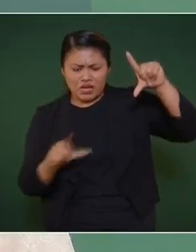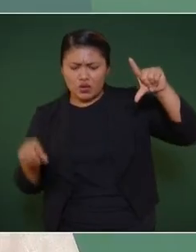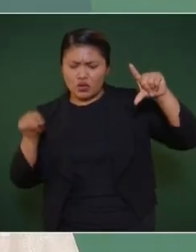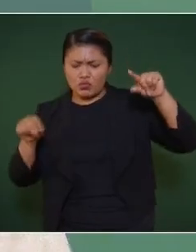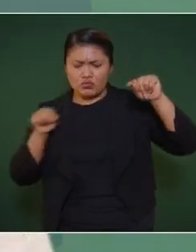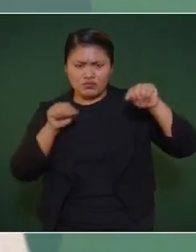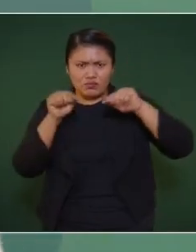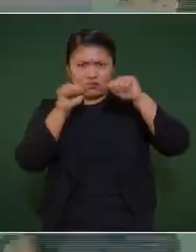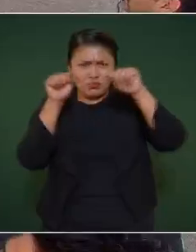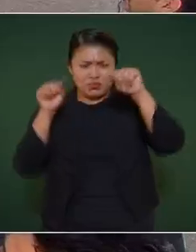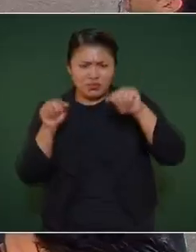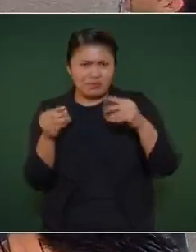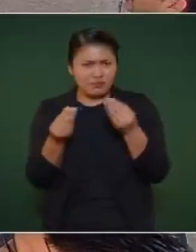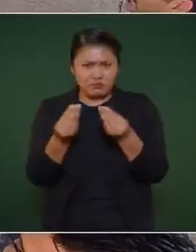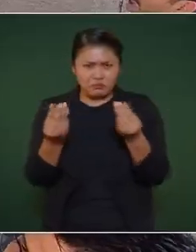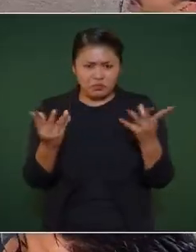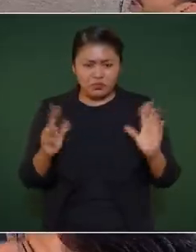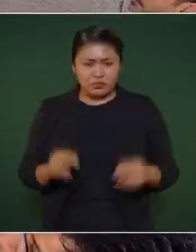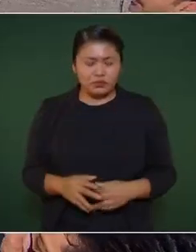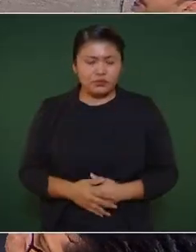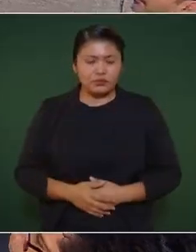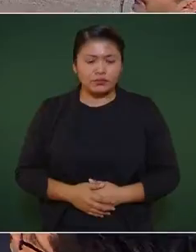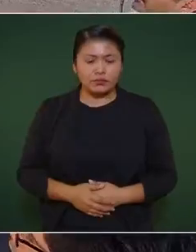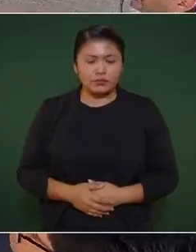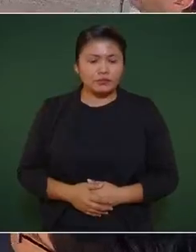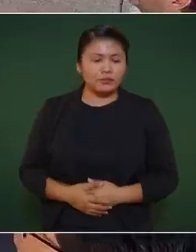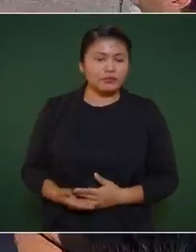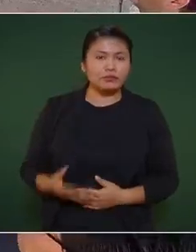A ver si no tenemos por ahí.